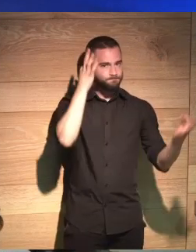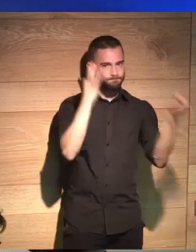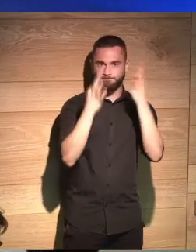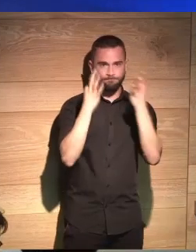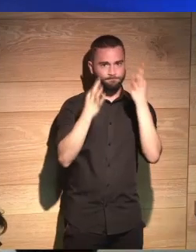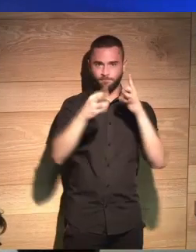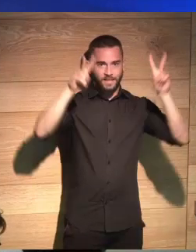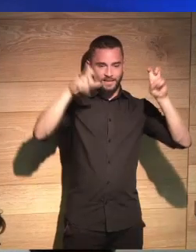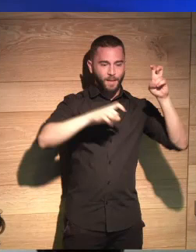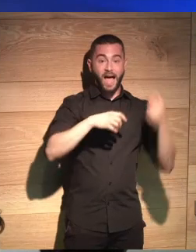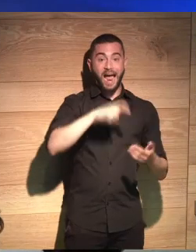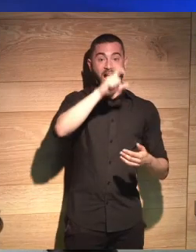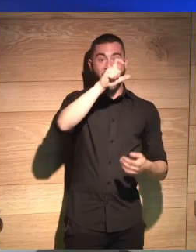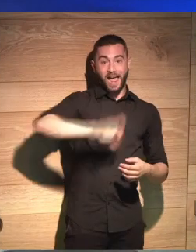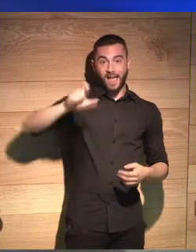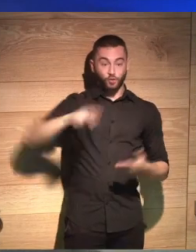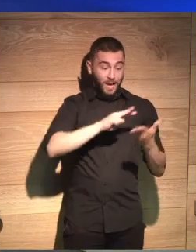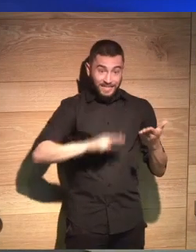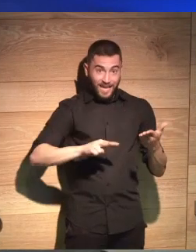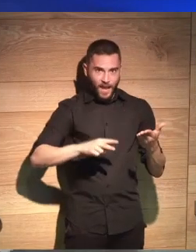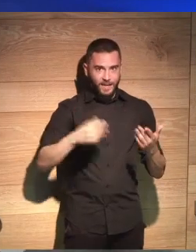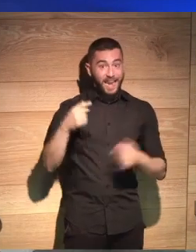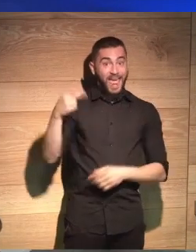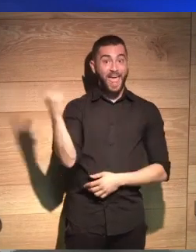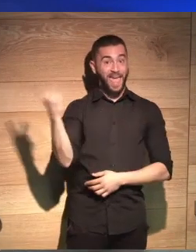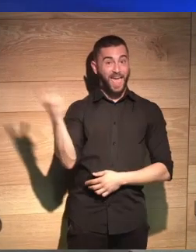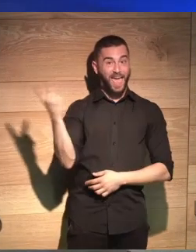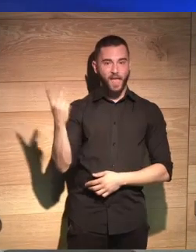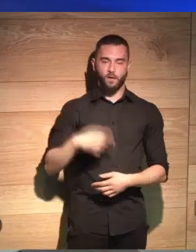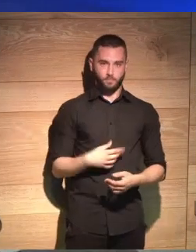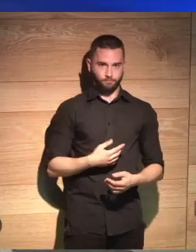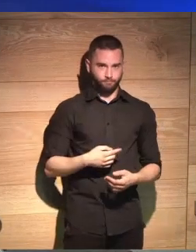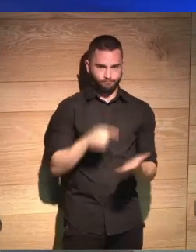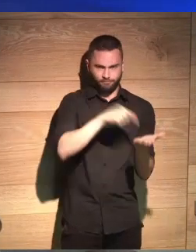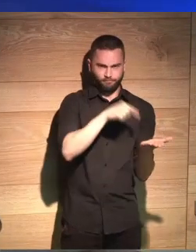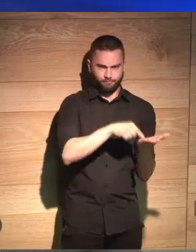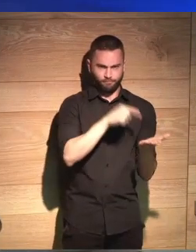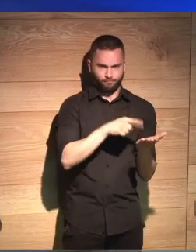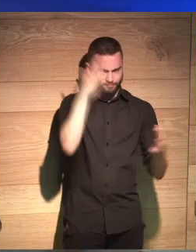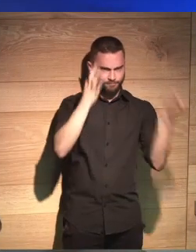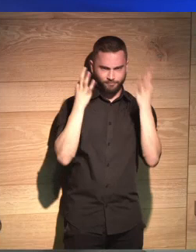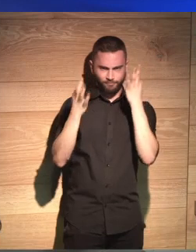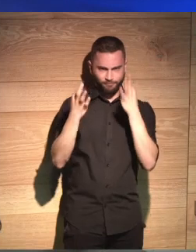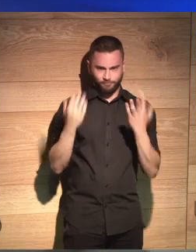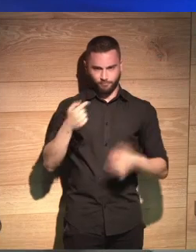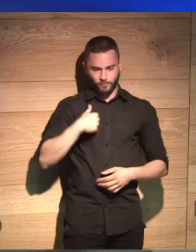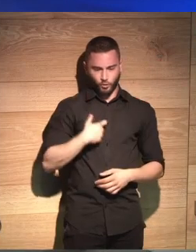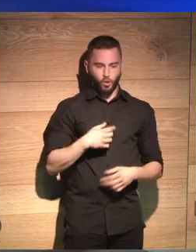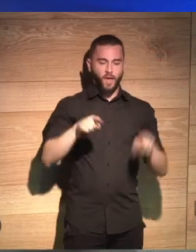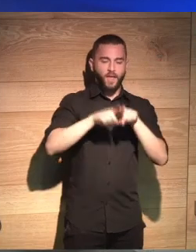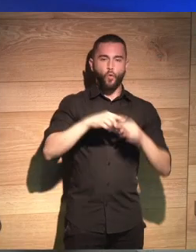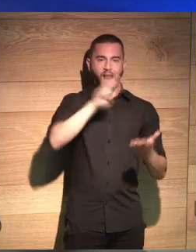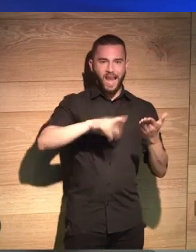con sus lectores y yo como lectora reconozco que es de agradecer, ¿no? Otra cosa que